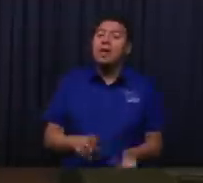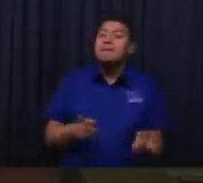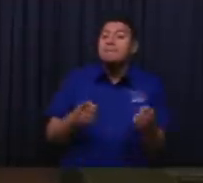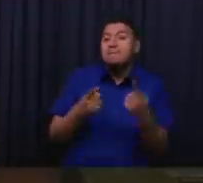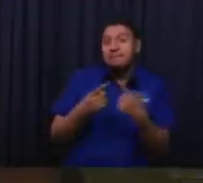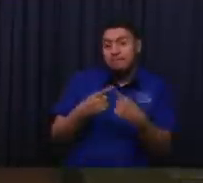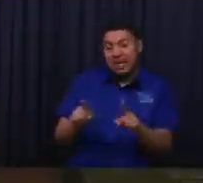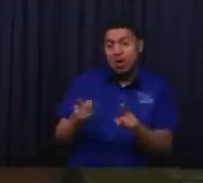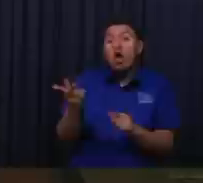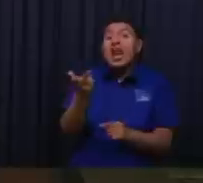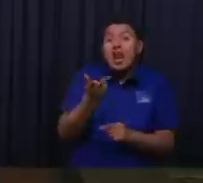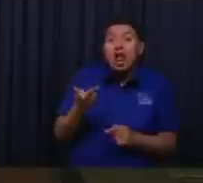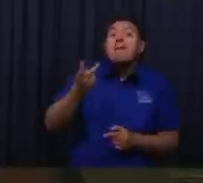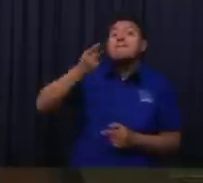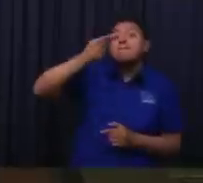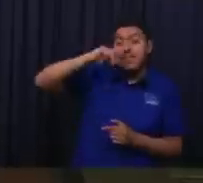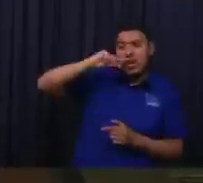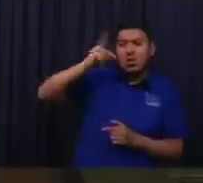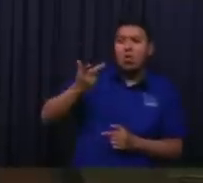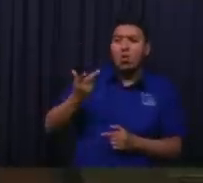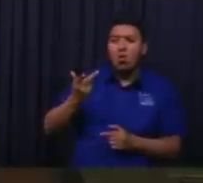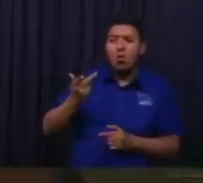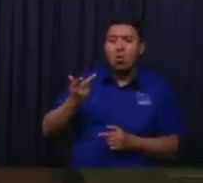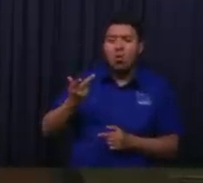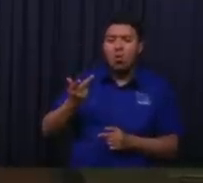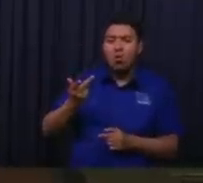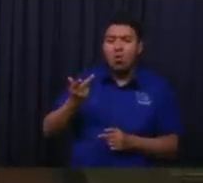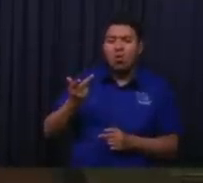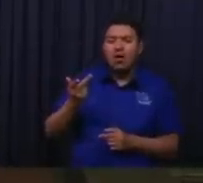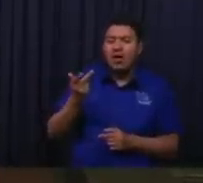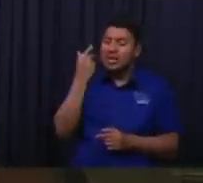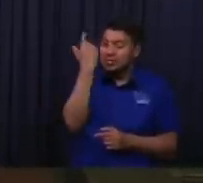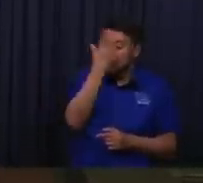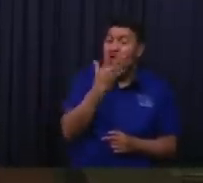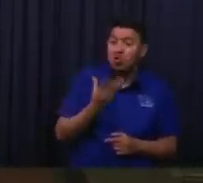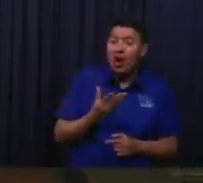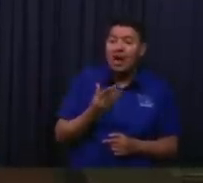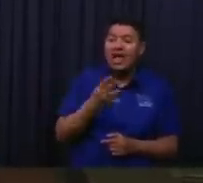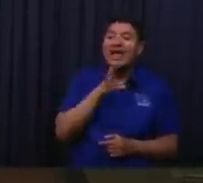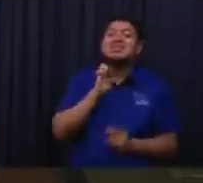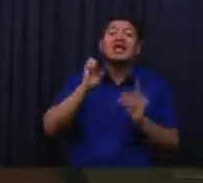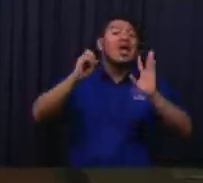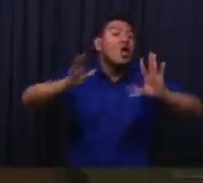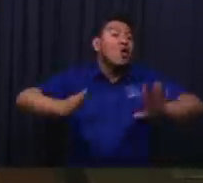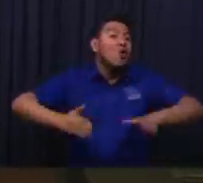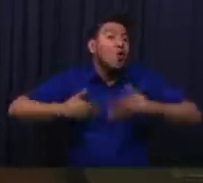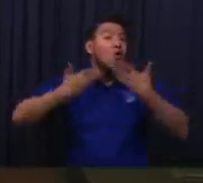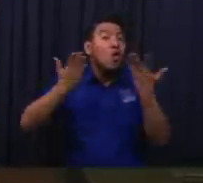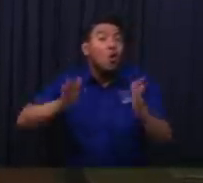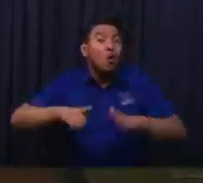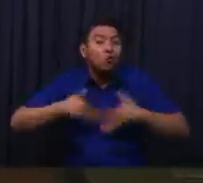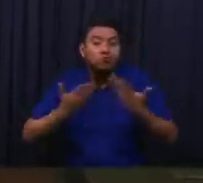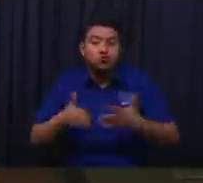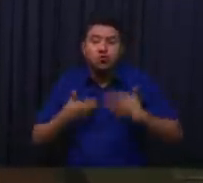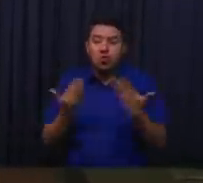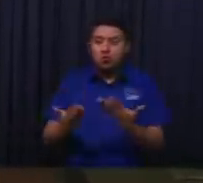celestial. Este que estábamos cantando hace un momentito es el vino celestial, el cual el Señor